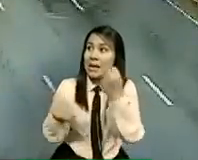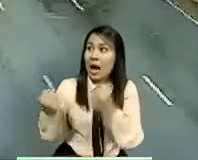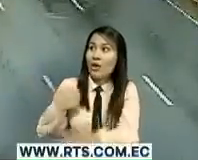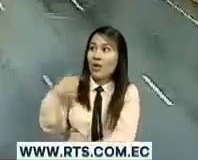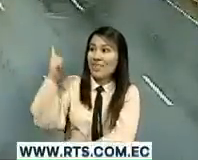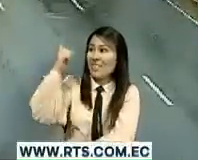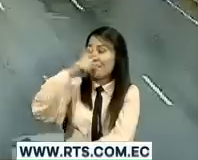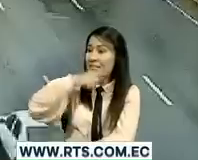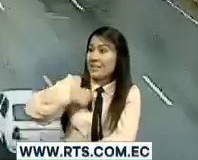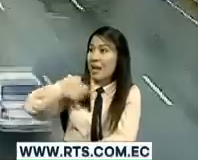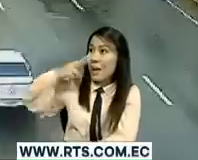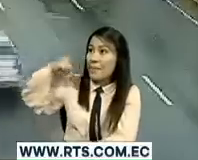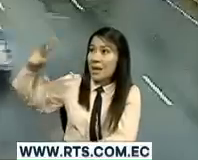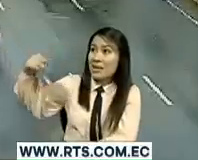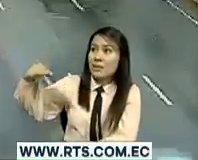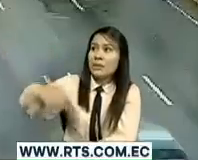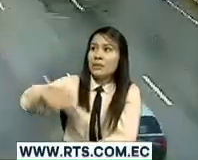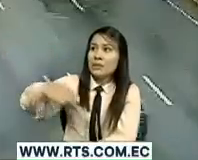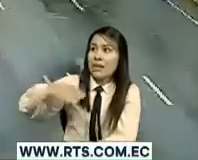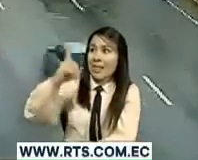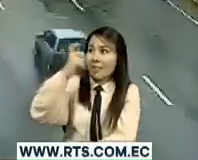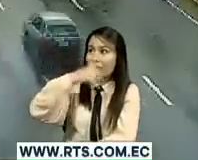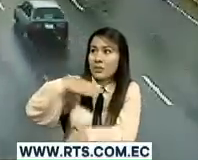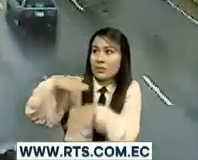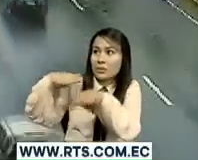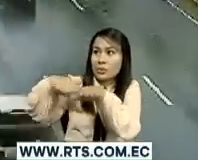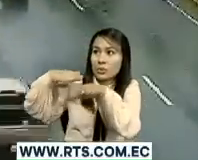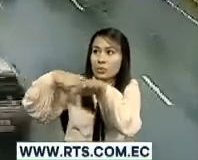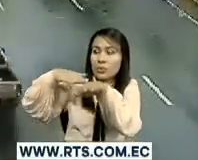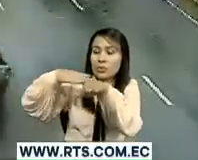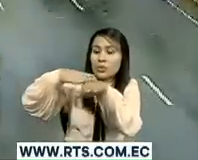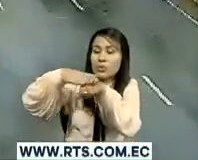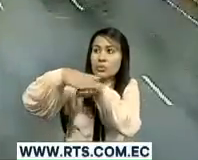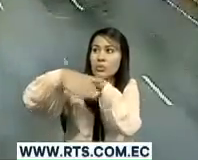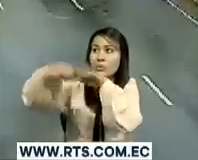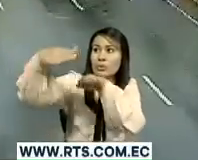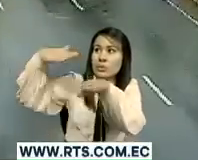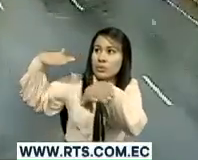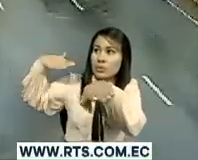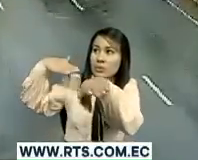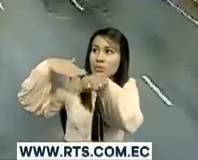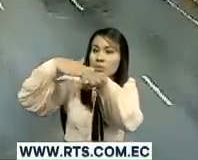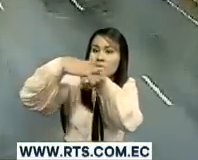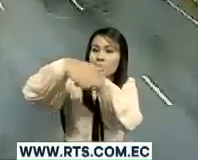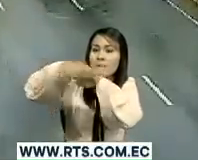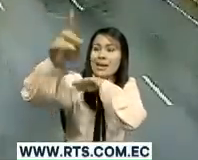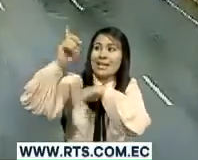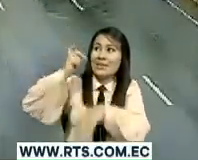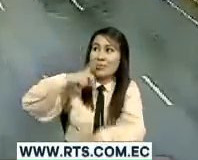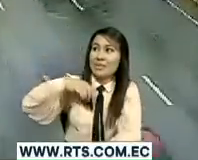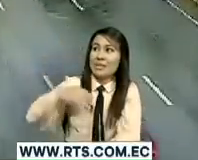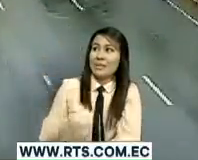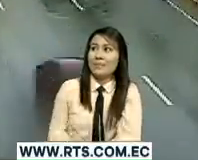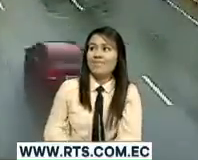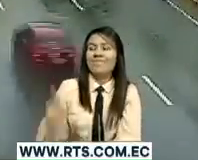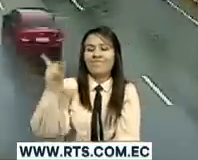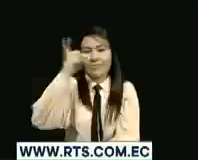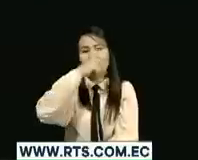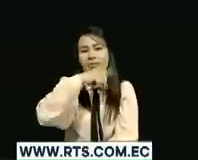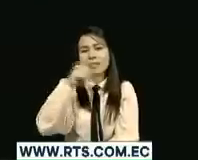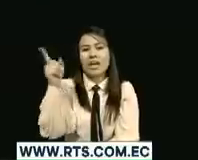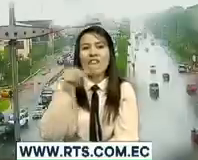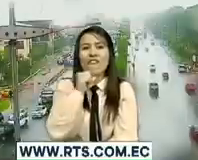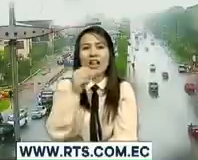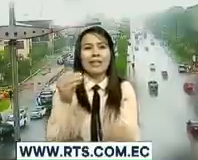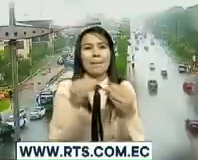apreciar, casi no pueden ingresar los vehículos porque los otros que vienen en sentido directo no los dejan ingresar. Es muy difícil. Ahí hace falta,